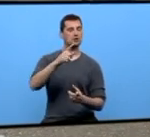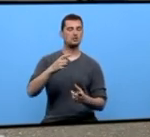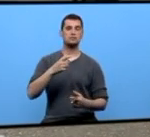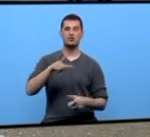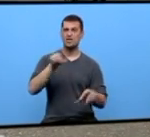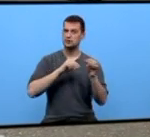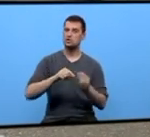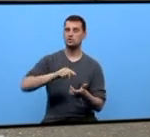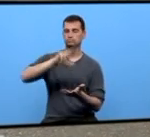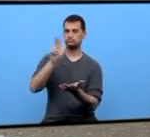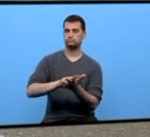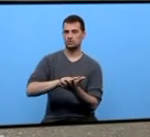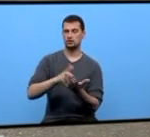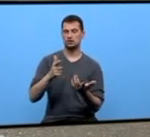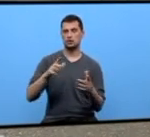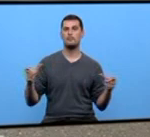semana.